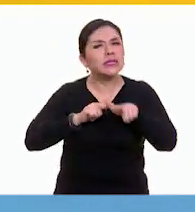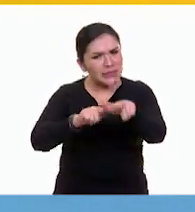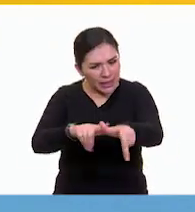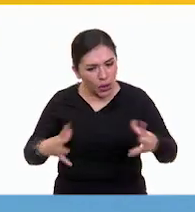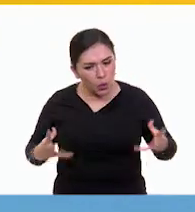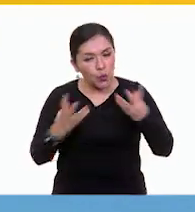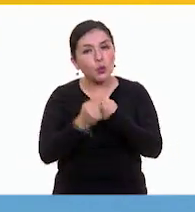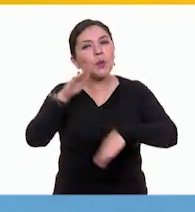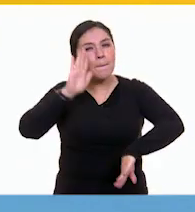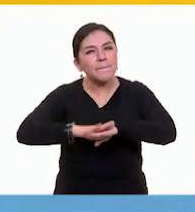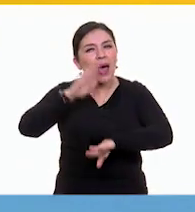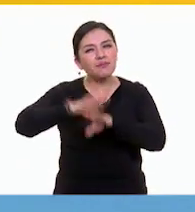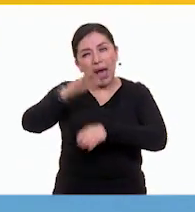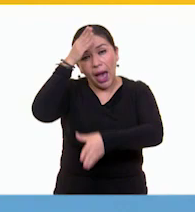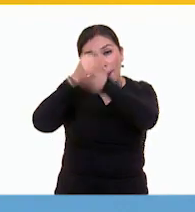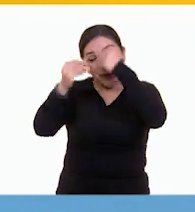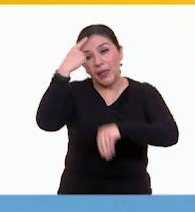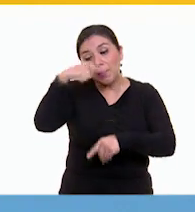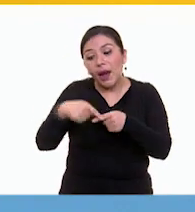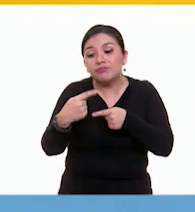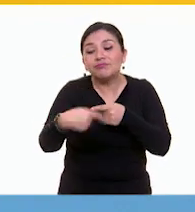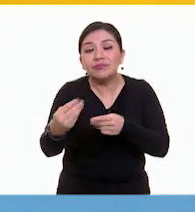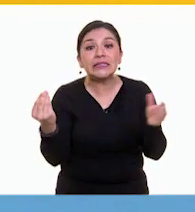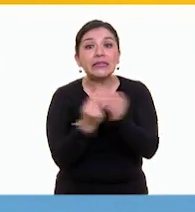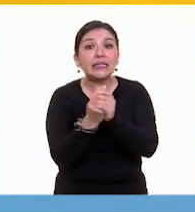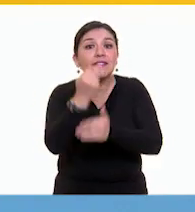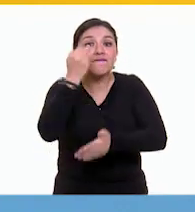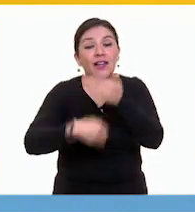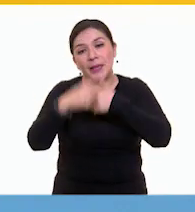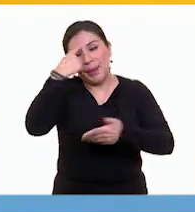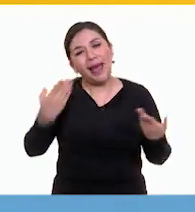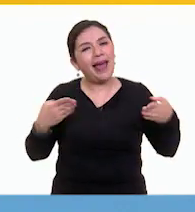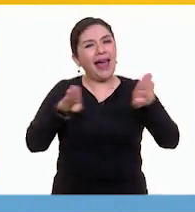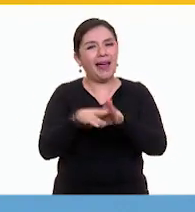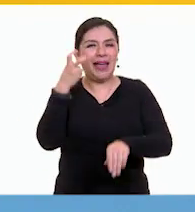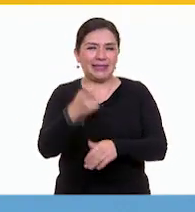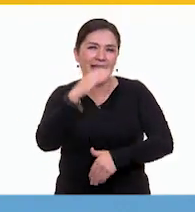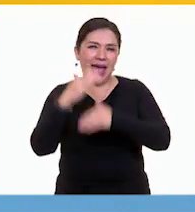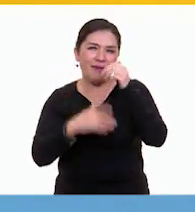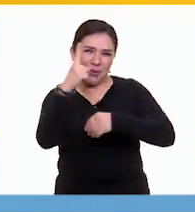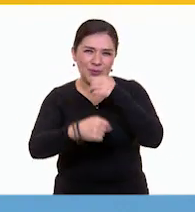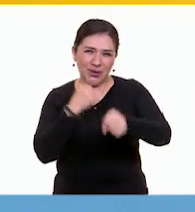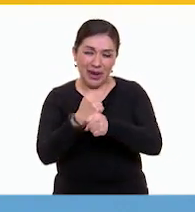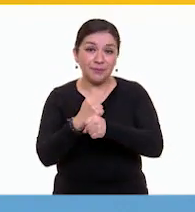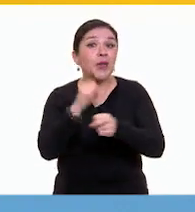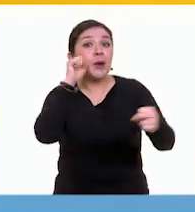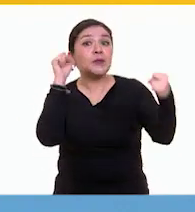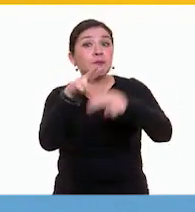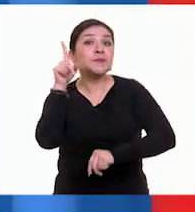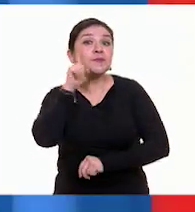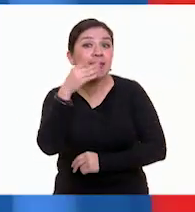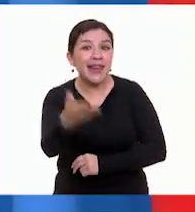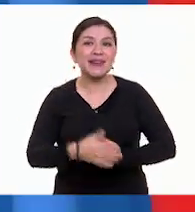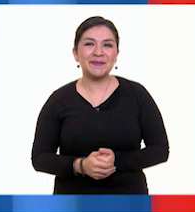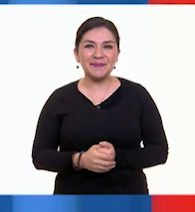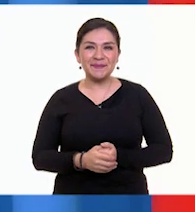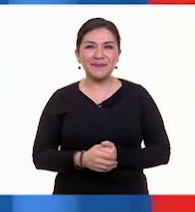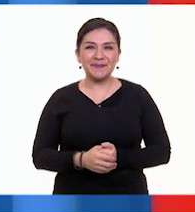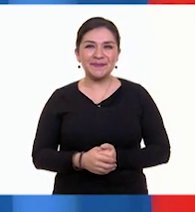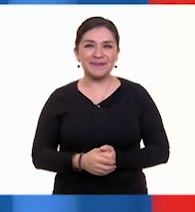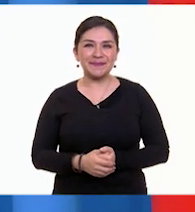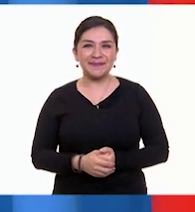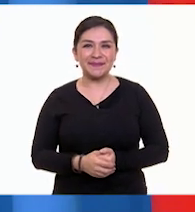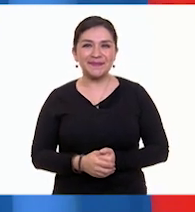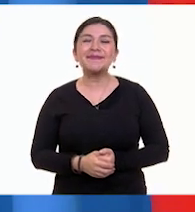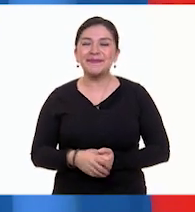juntos aprendiendo en las clases que nos faltan para cerrar el ciclo escolar. Hasta mañana. Hasta mañana,